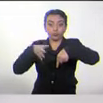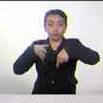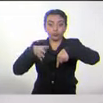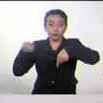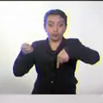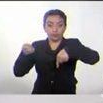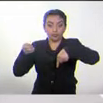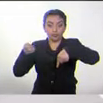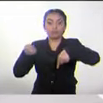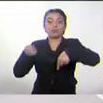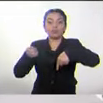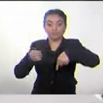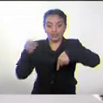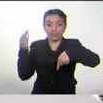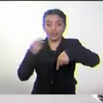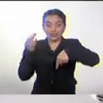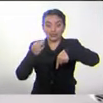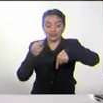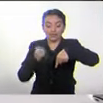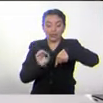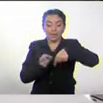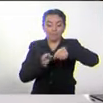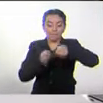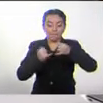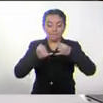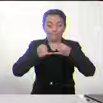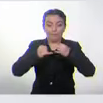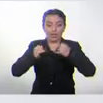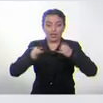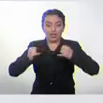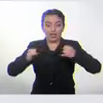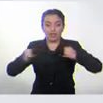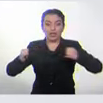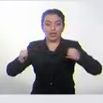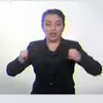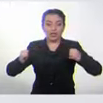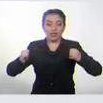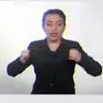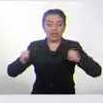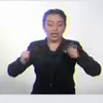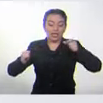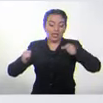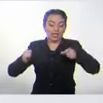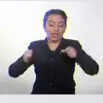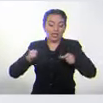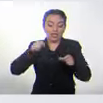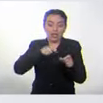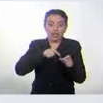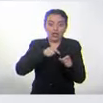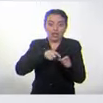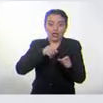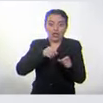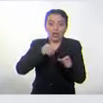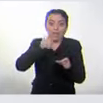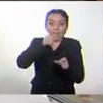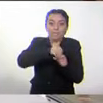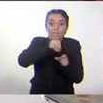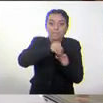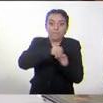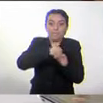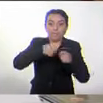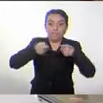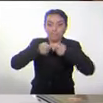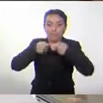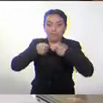pase corriente eléctrica, así que tenemos que energizar nuestro circuito. Aquí tenemos nuestra batería de